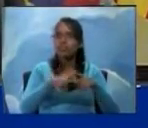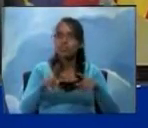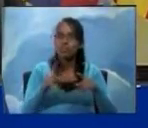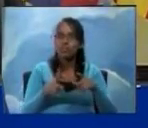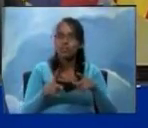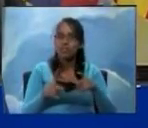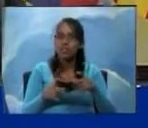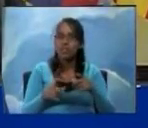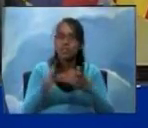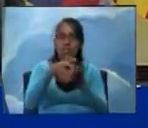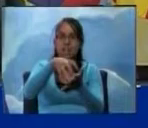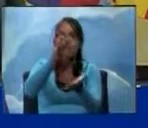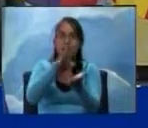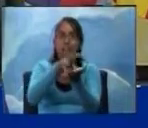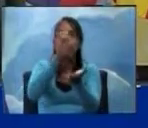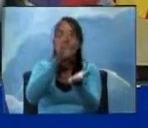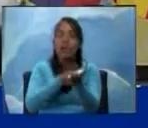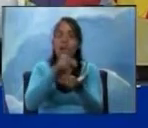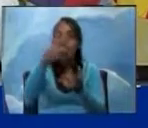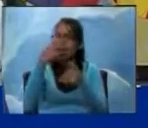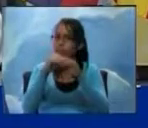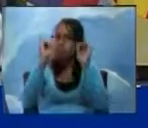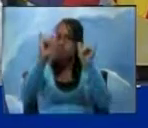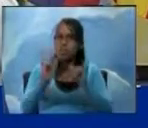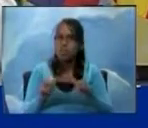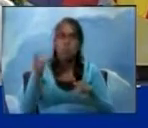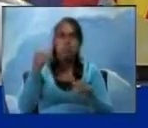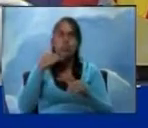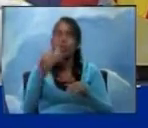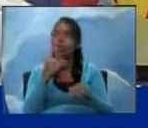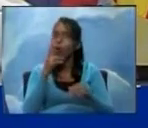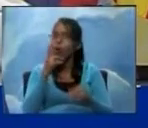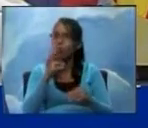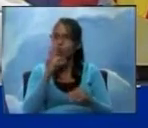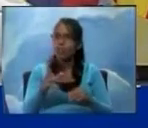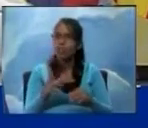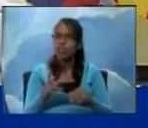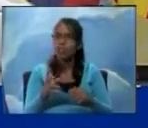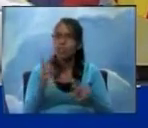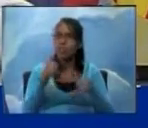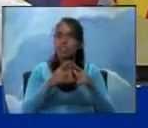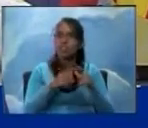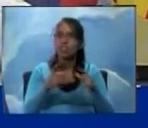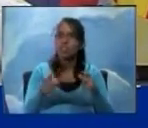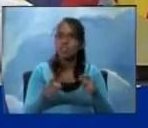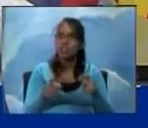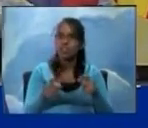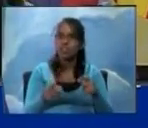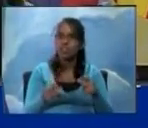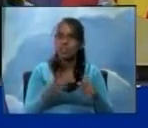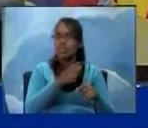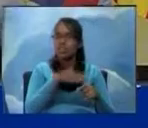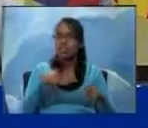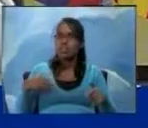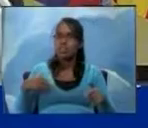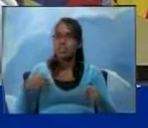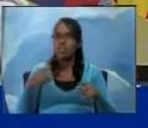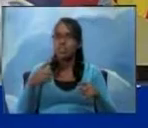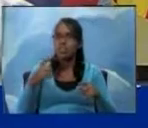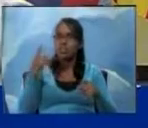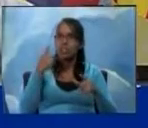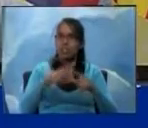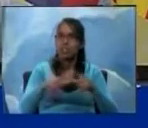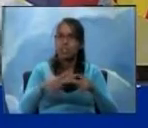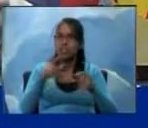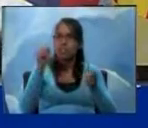llama, cangrejo. Corronchos, esa chiste, broma así chiste, feo, cangrejo. Que tiene la boca aquí abajo, la boca aquí abajo, ni siquiera la boca aquí. Una broma así que parecen